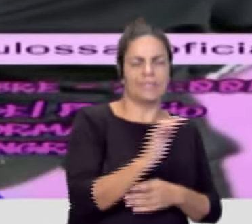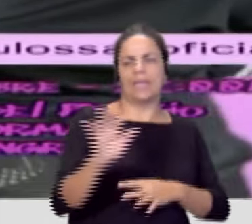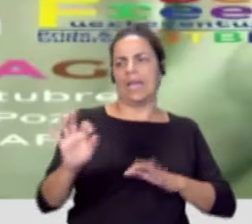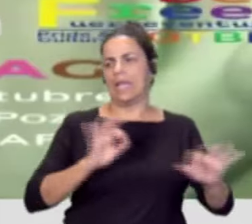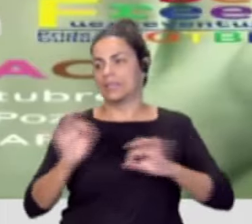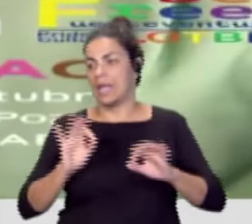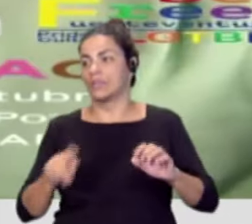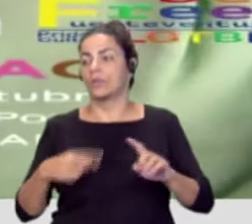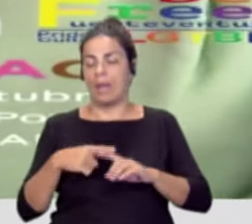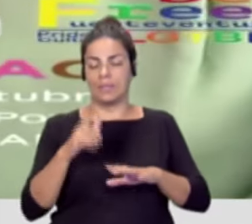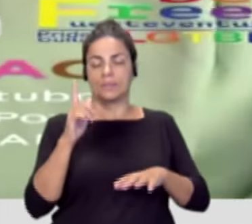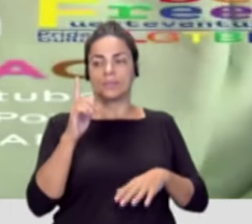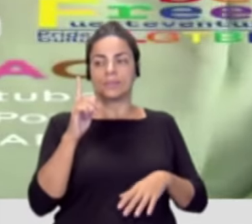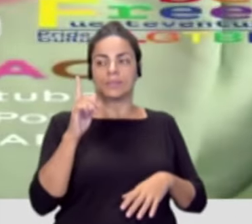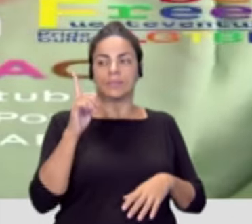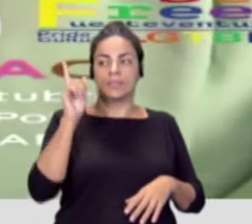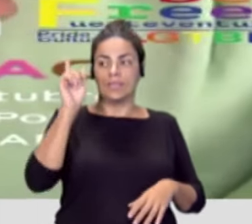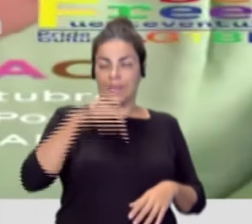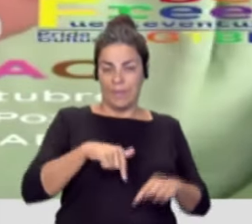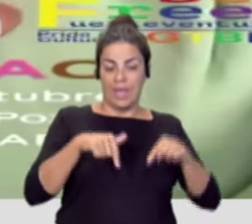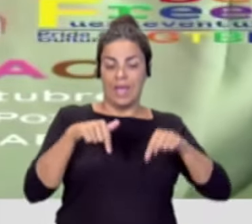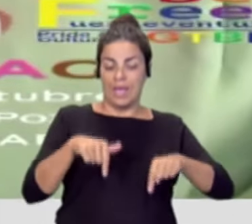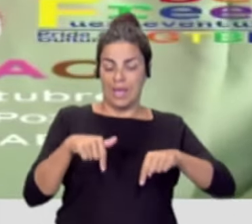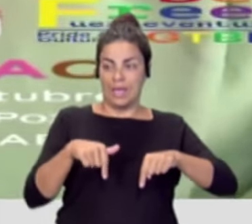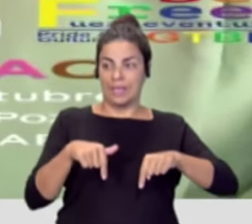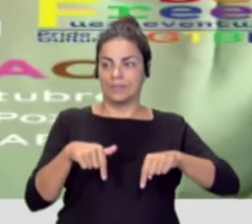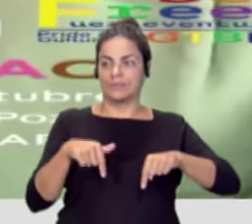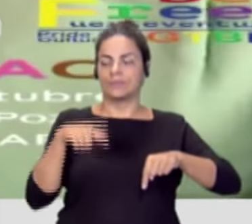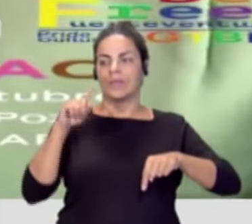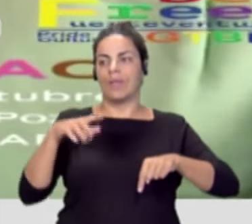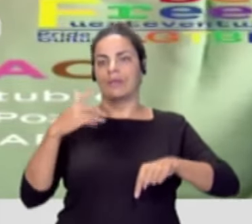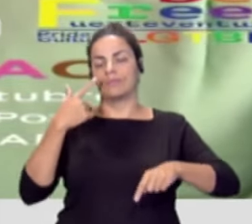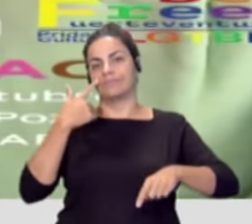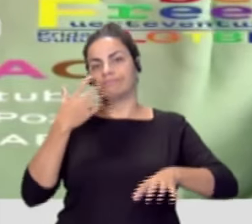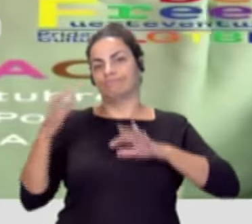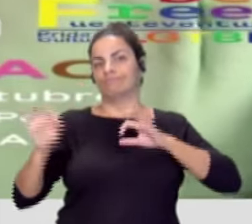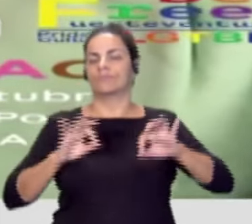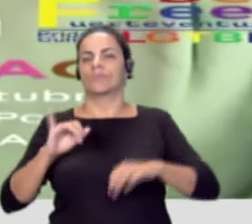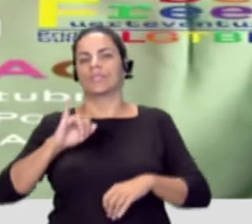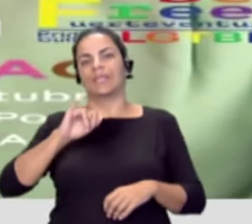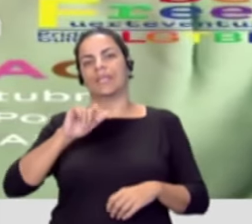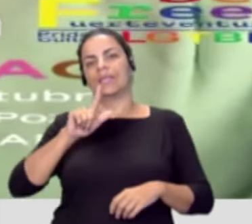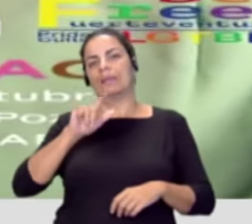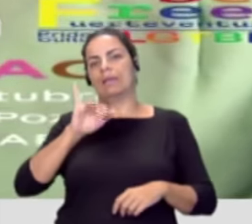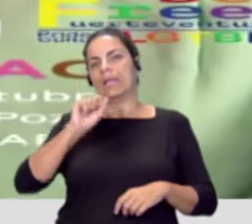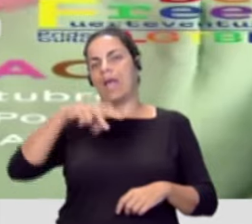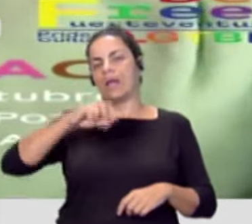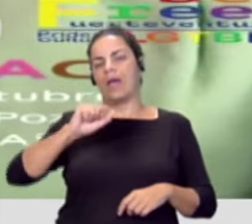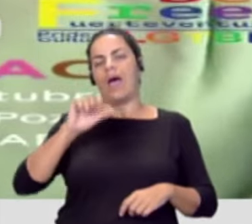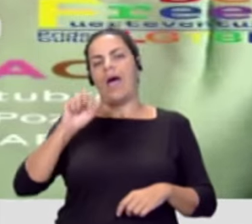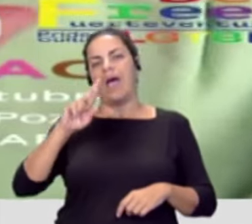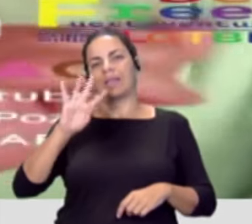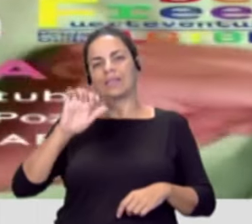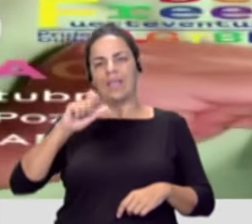combinaremos esta fiesta con la función de Iliana Arteaga, La Diva Invisible.